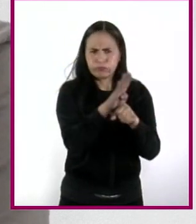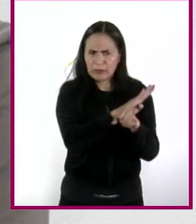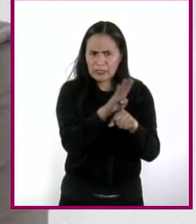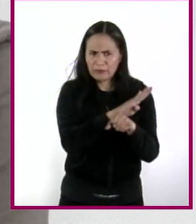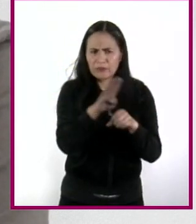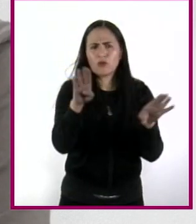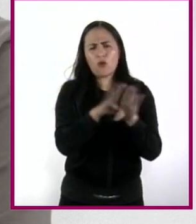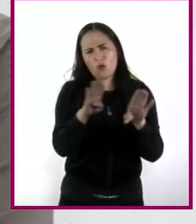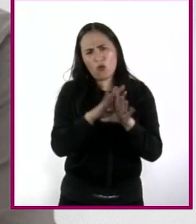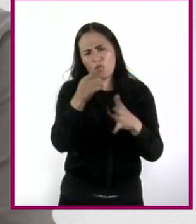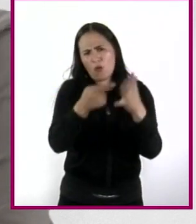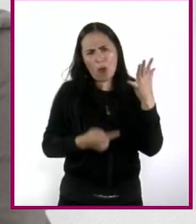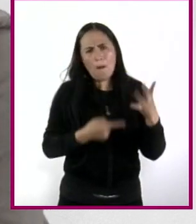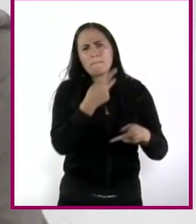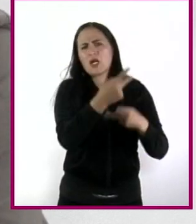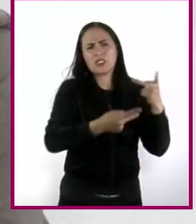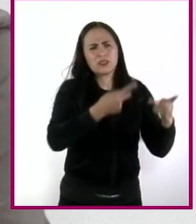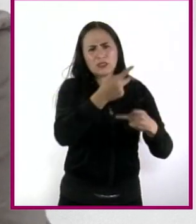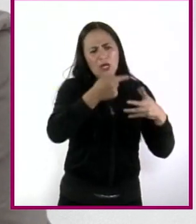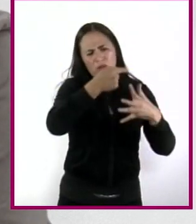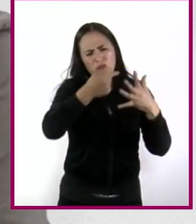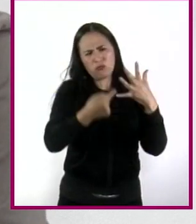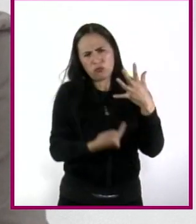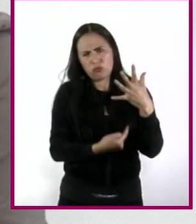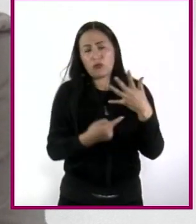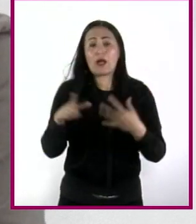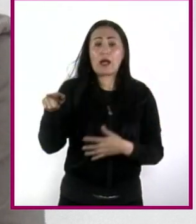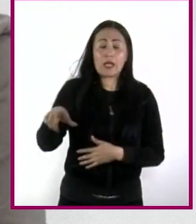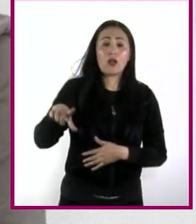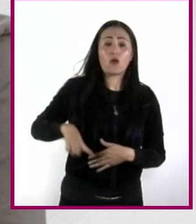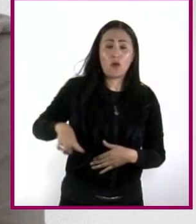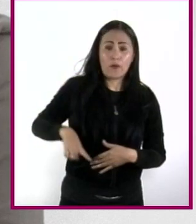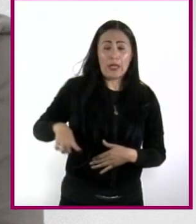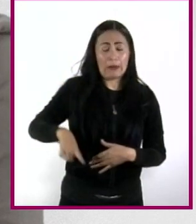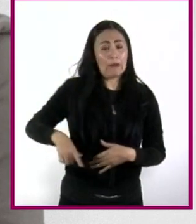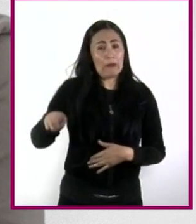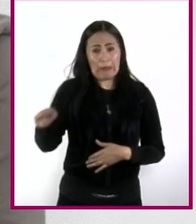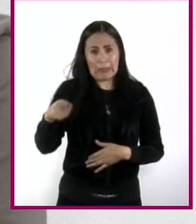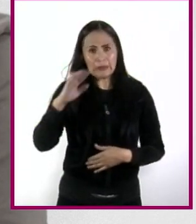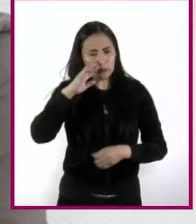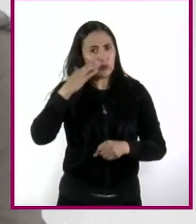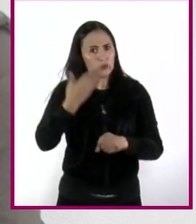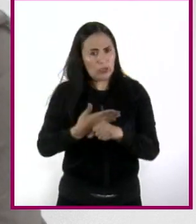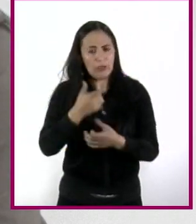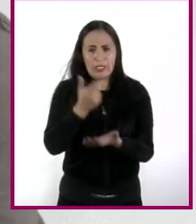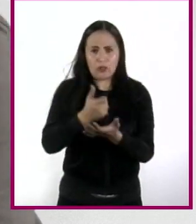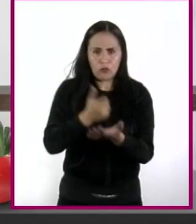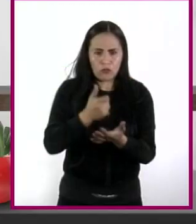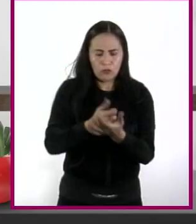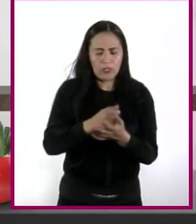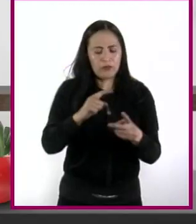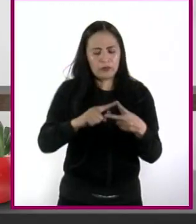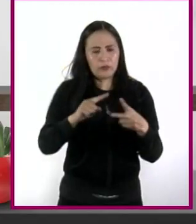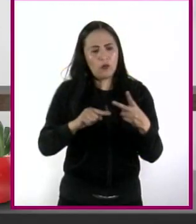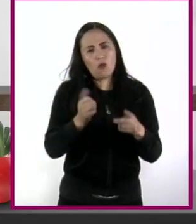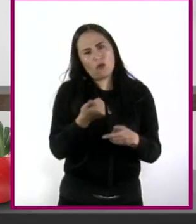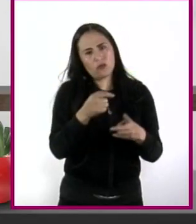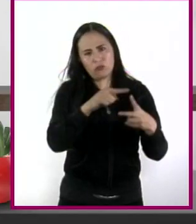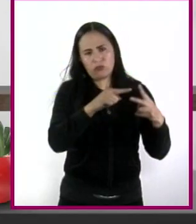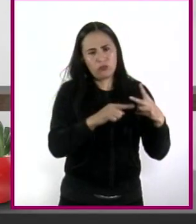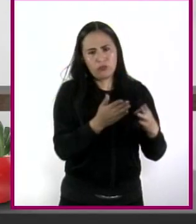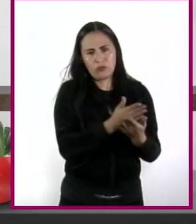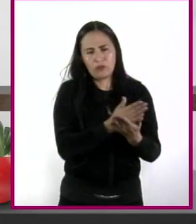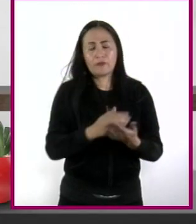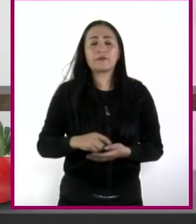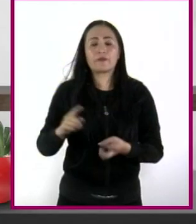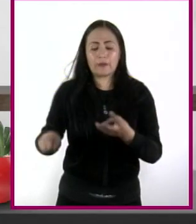diversas prestaciones. En esta variante, el gobierno tiene el rol más activo en la economía respecto a los otros dos. Y por último, es